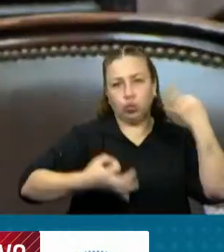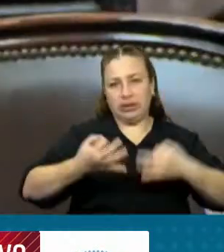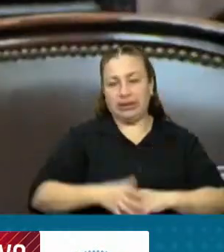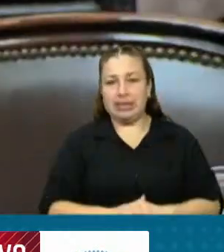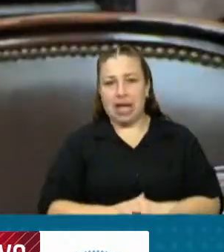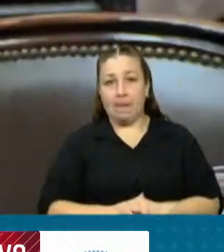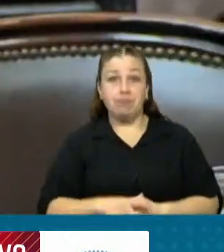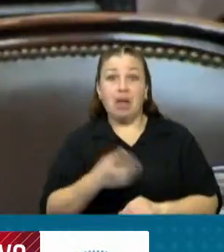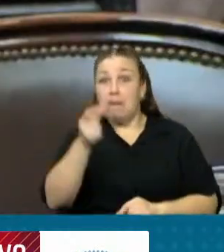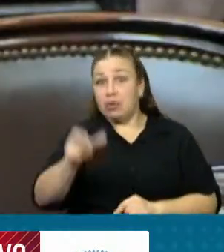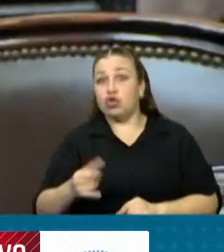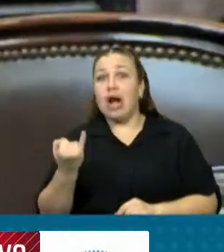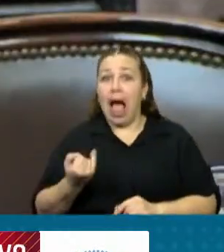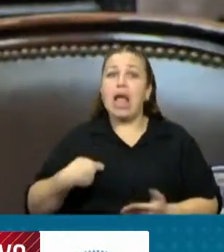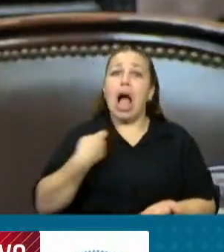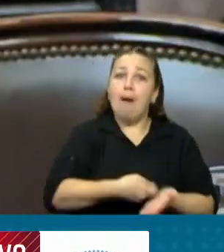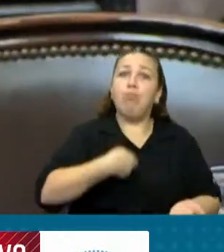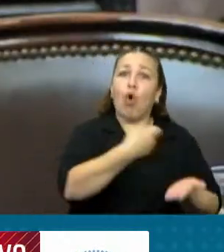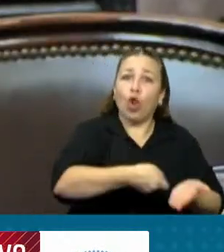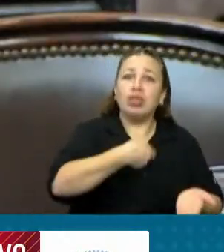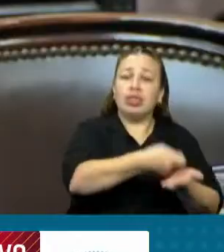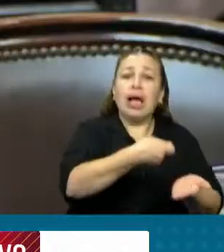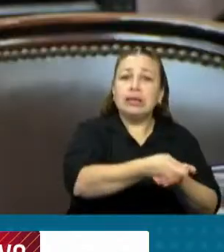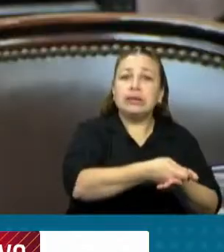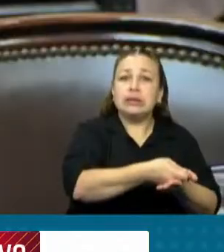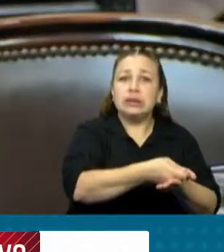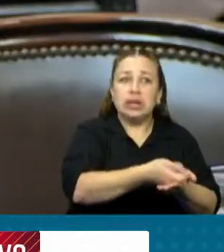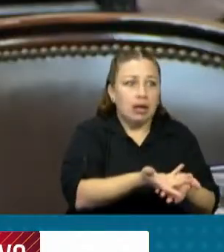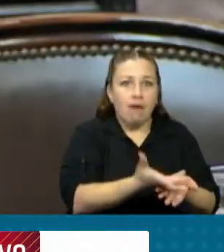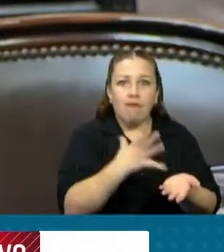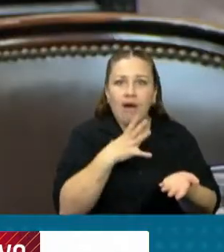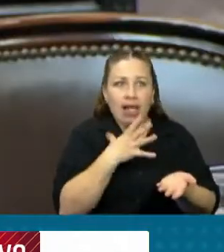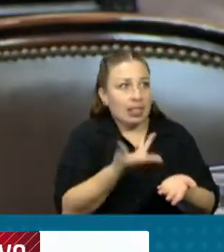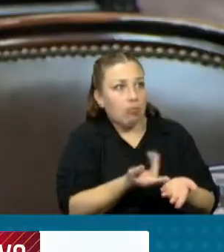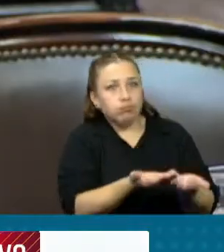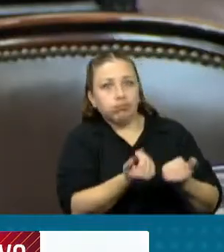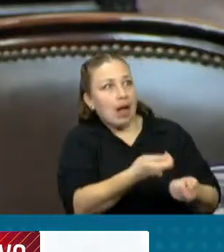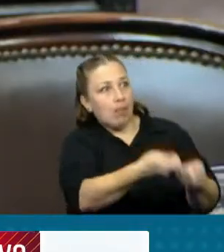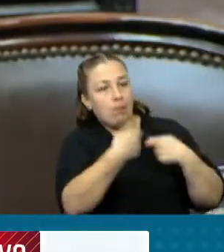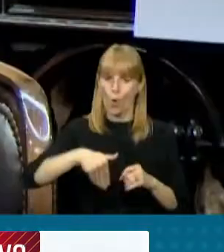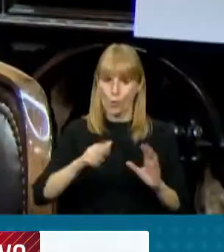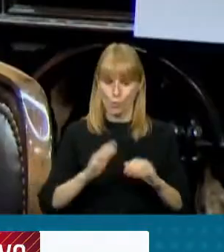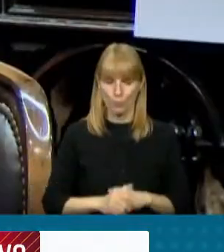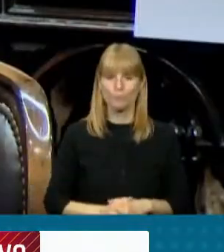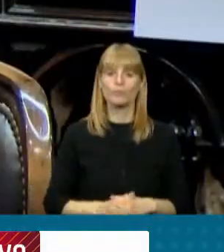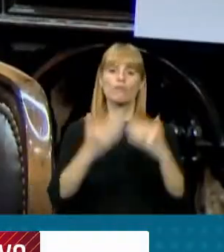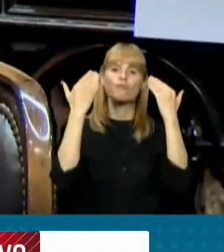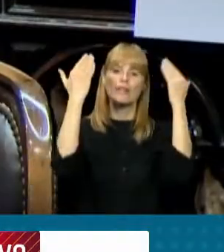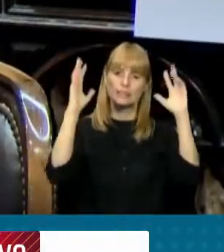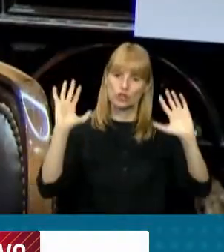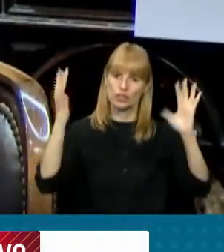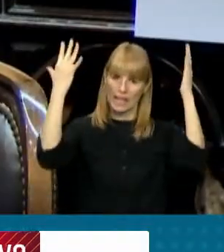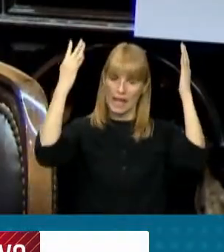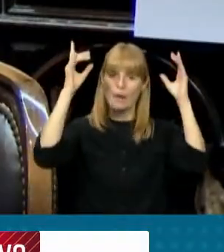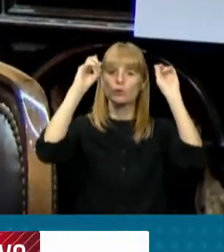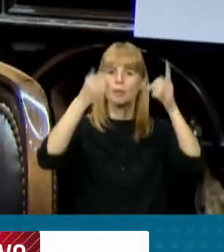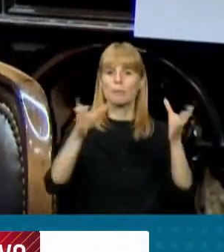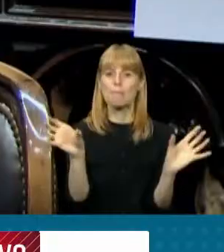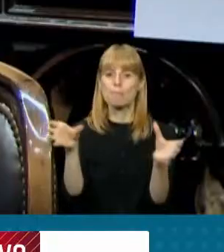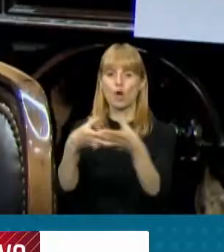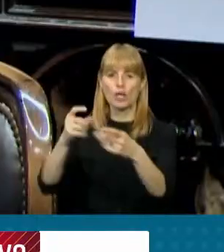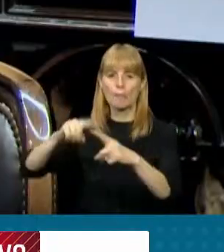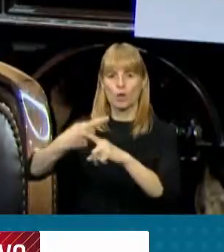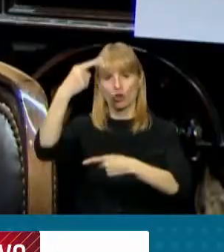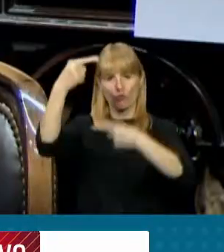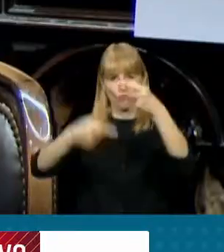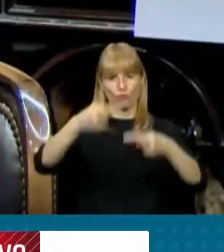tal vez para ese grupo de jubilados o todos los jubilados que tal vez se acercan o no se acercan a las manifestaciones del miércoles, Claro. es lo que están esperando